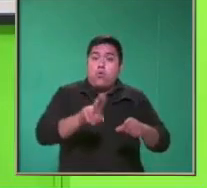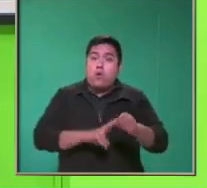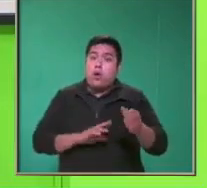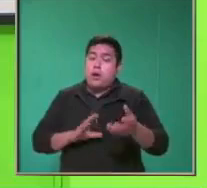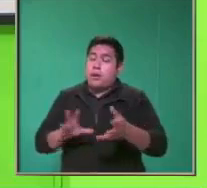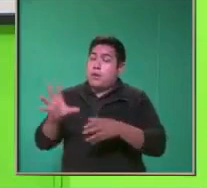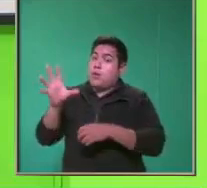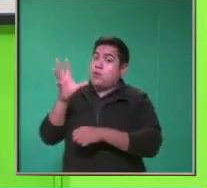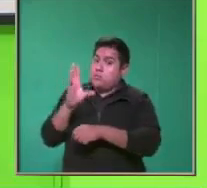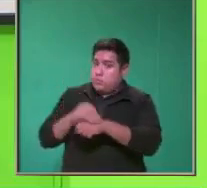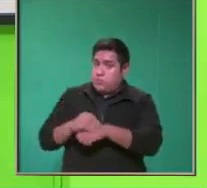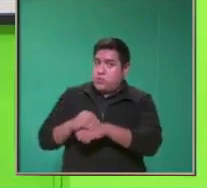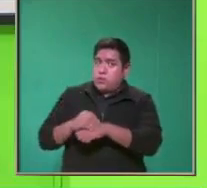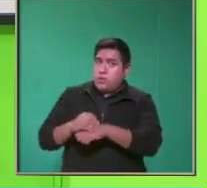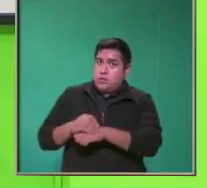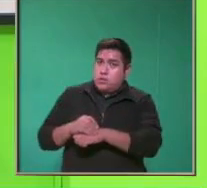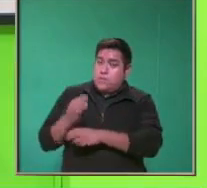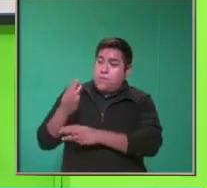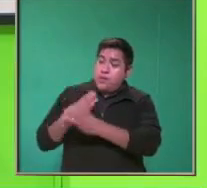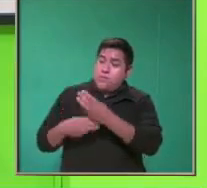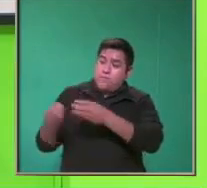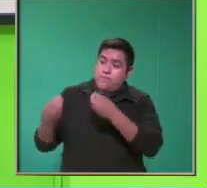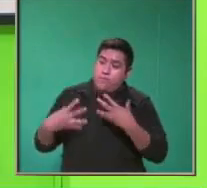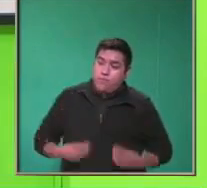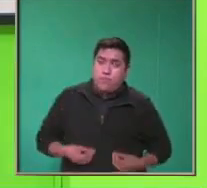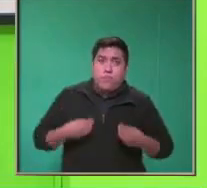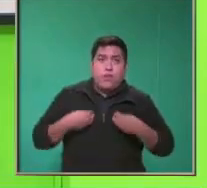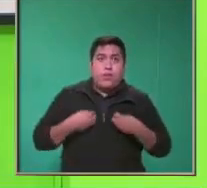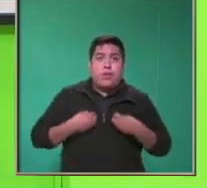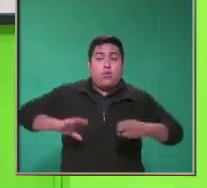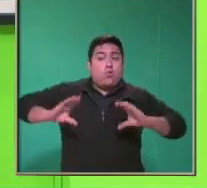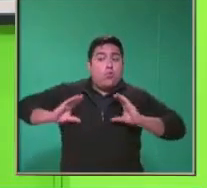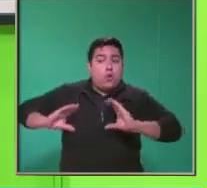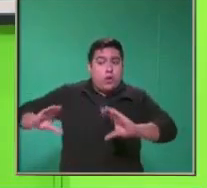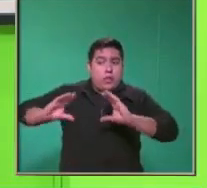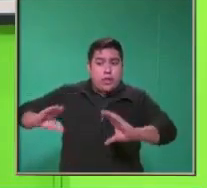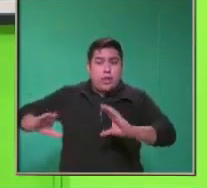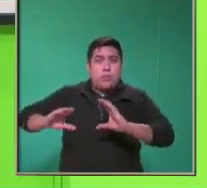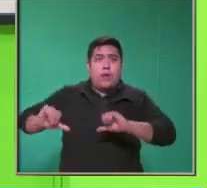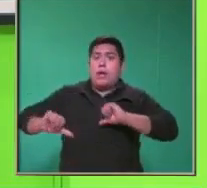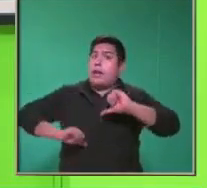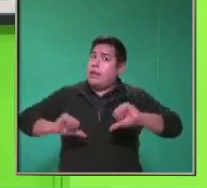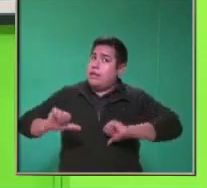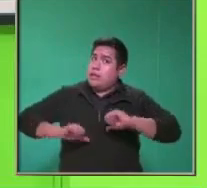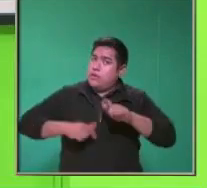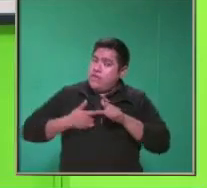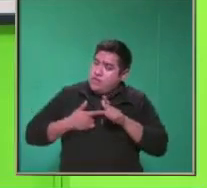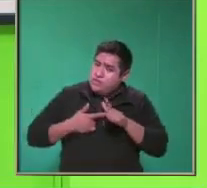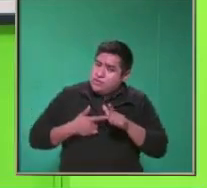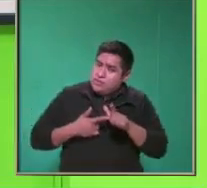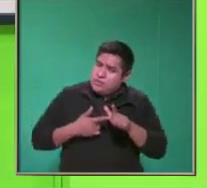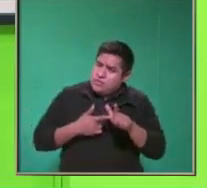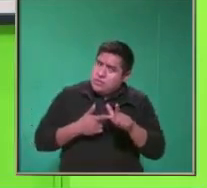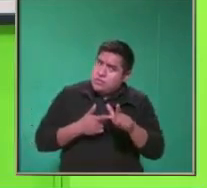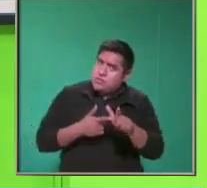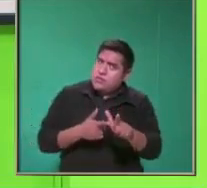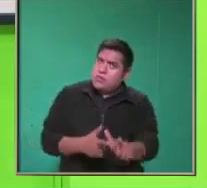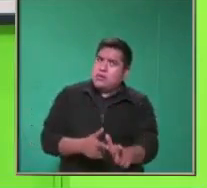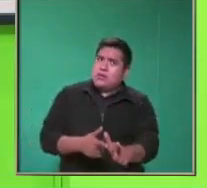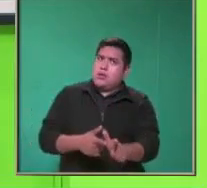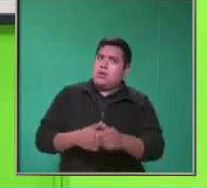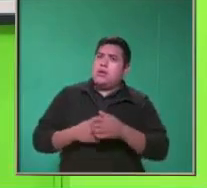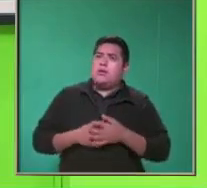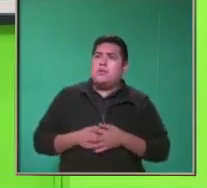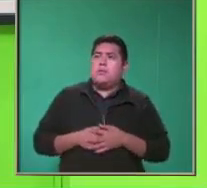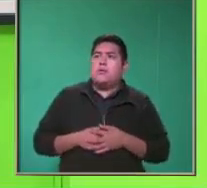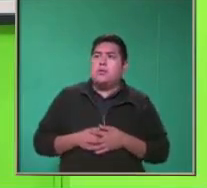vida, debemos cuidarlos para sustentar la actividad, es decir, que permanezca esa actividad,